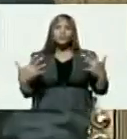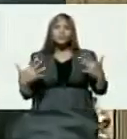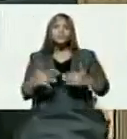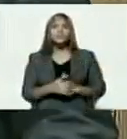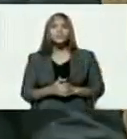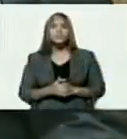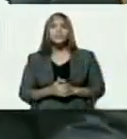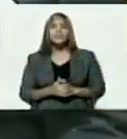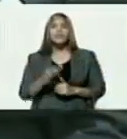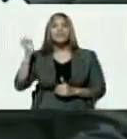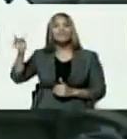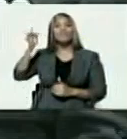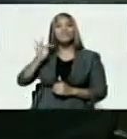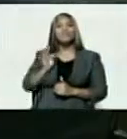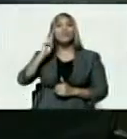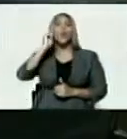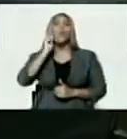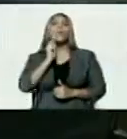de Simón Bolívar.